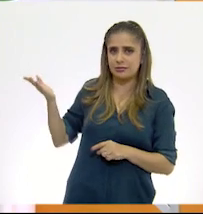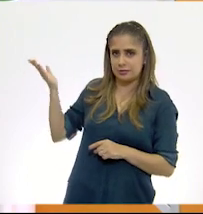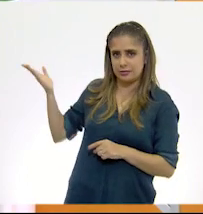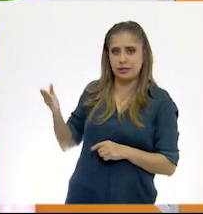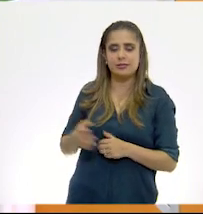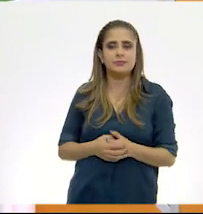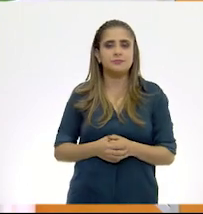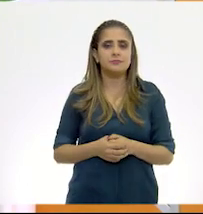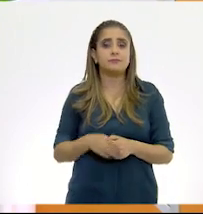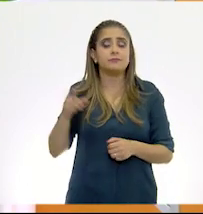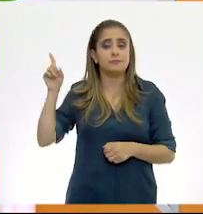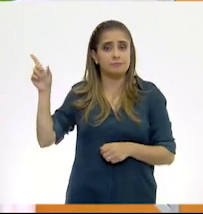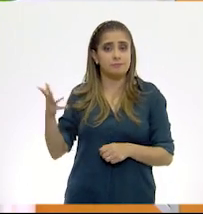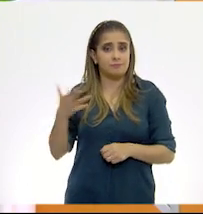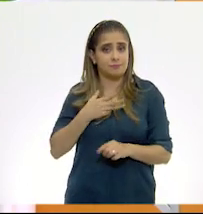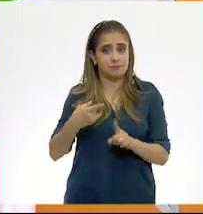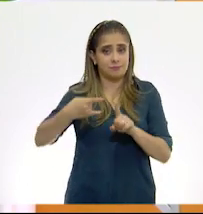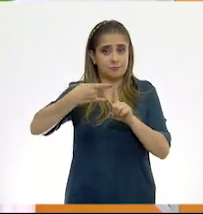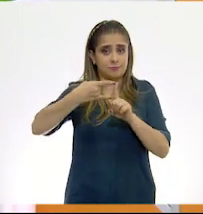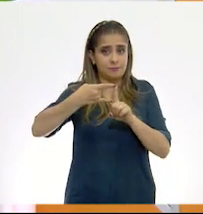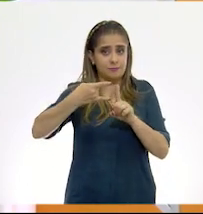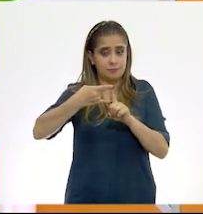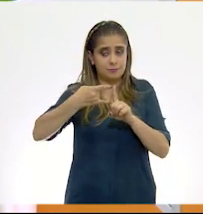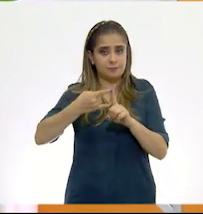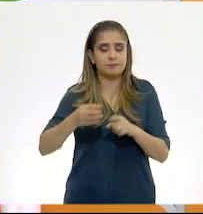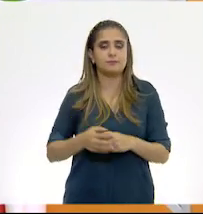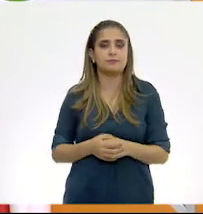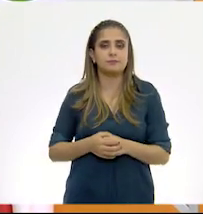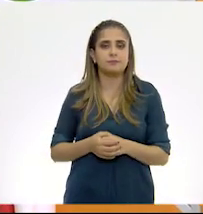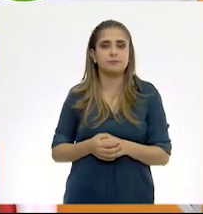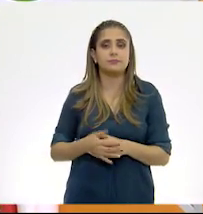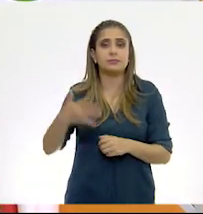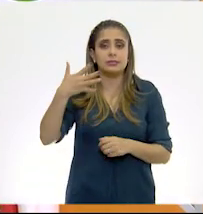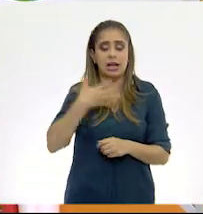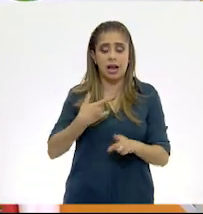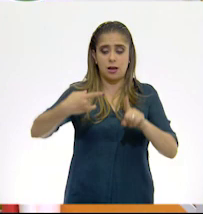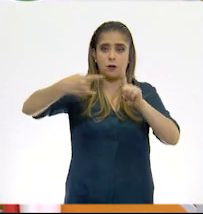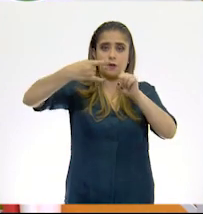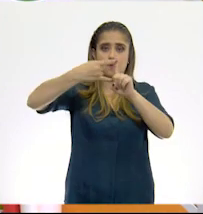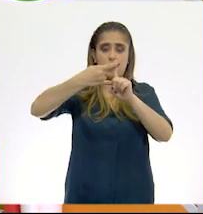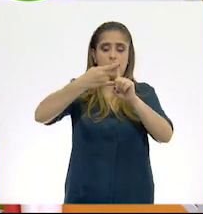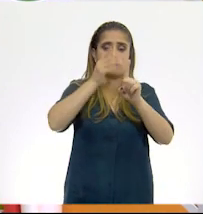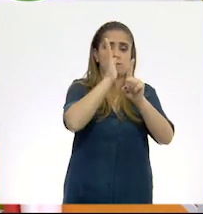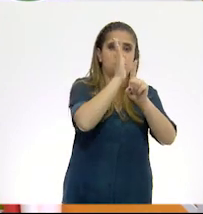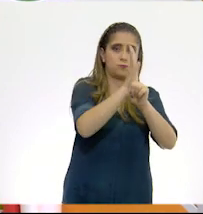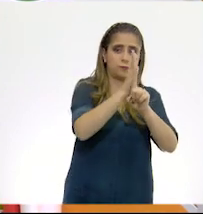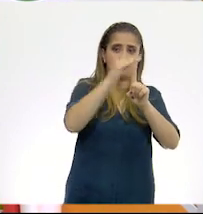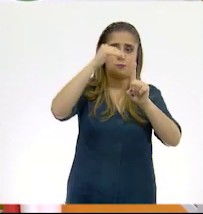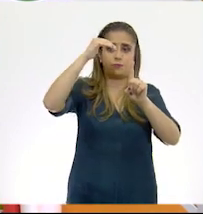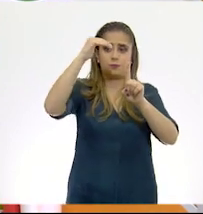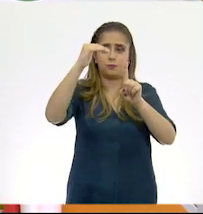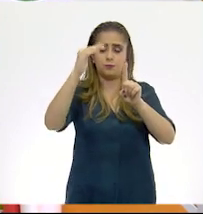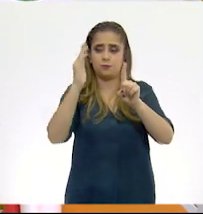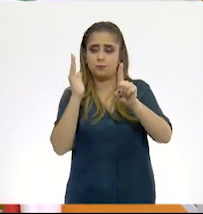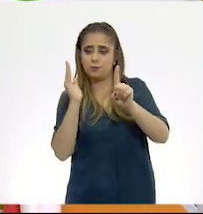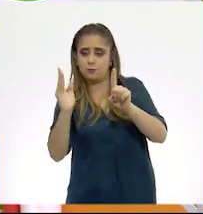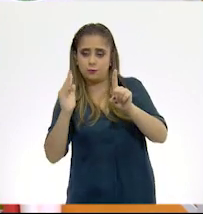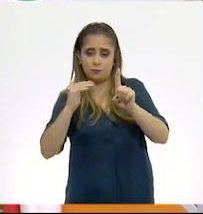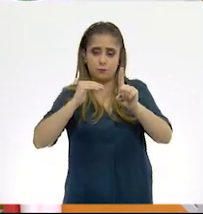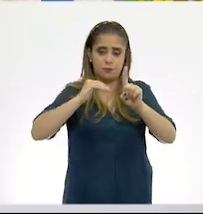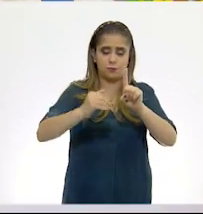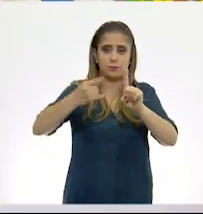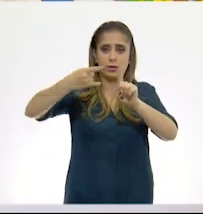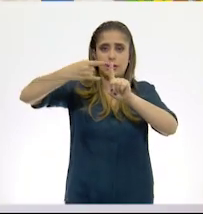Aquí tengo un cuadrado. Tengo un espacio delimitado por estas líneas rectas